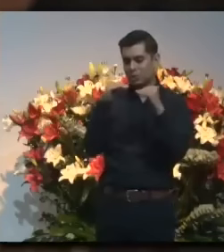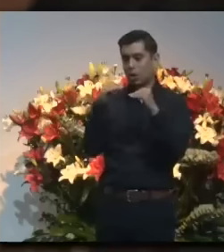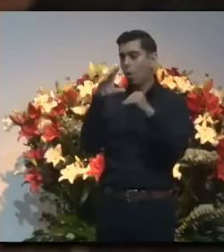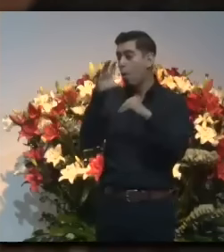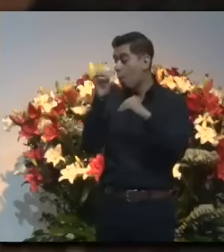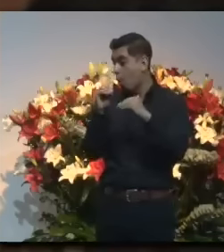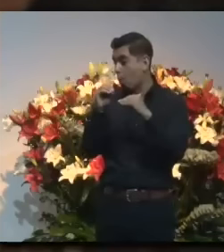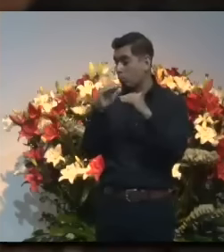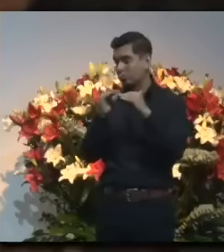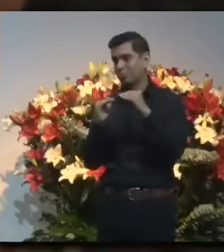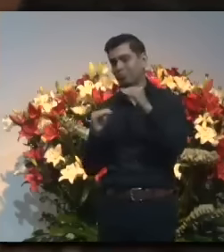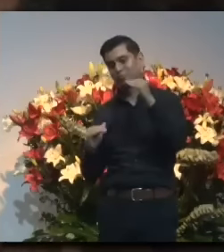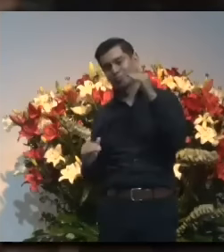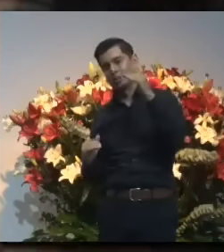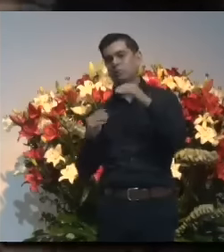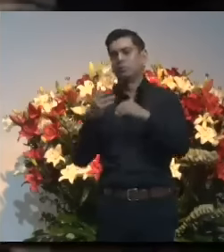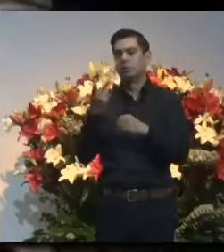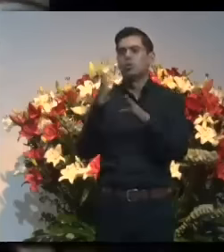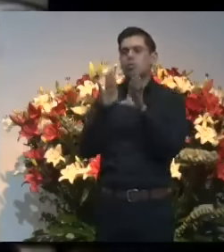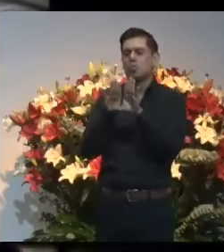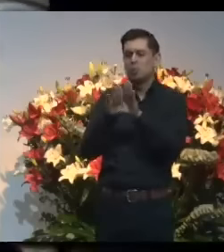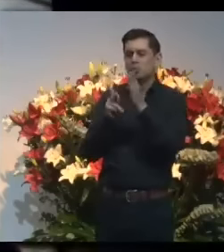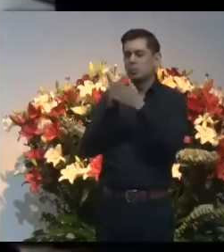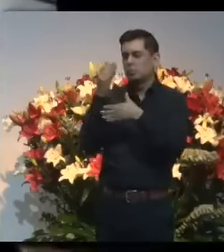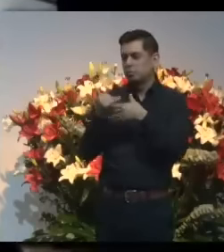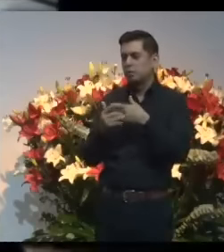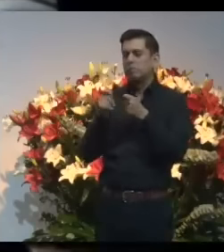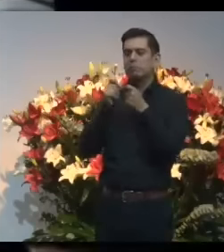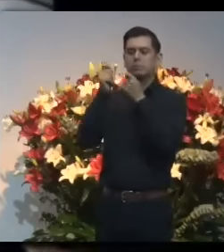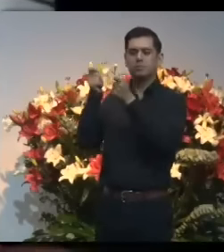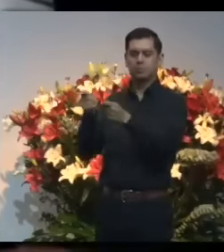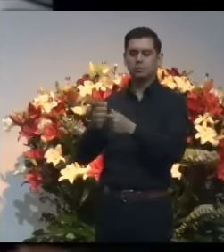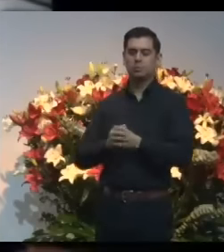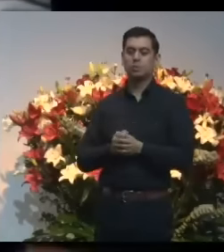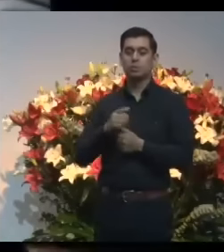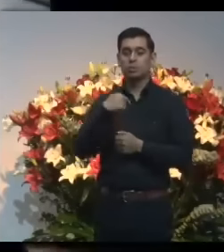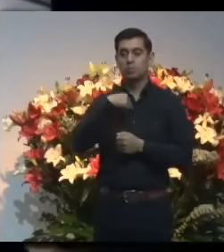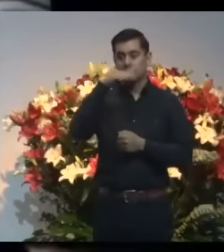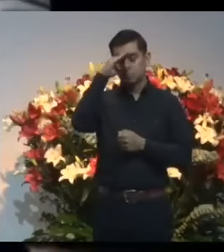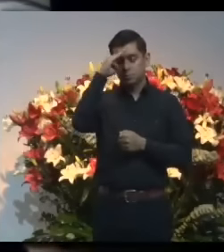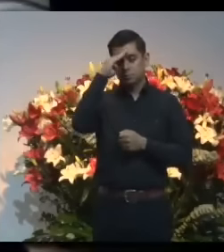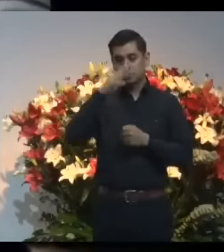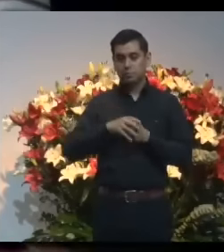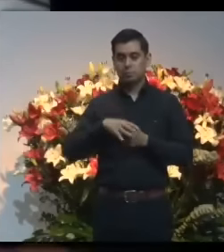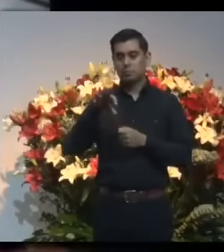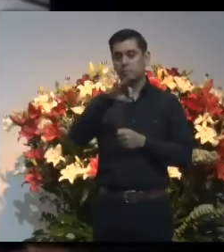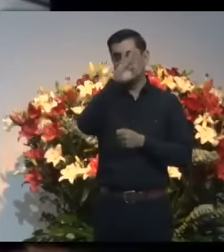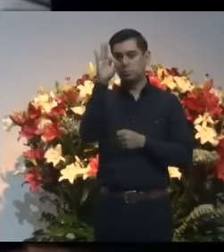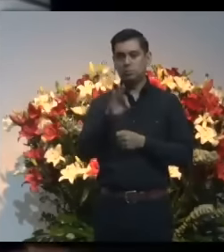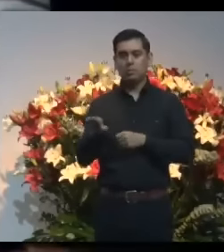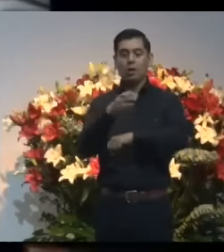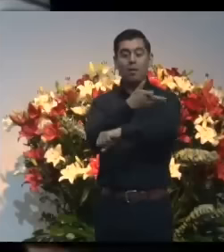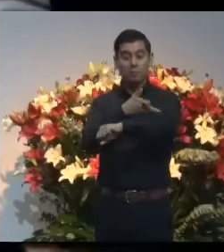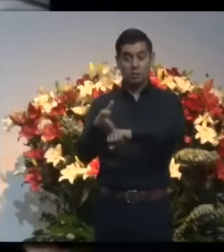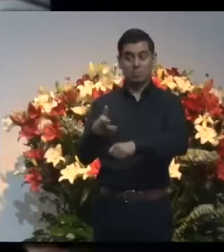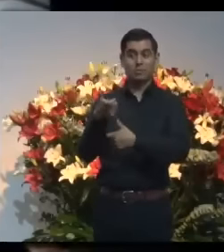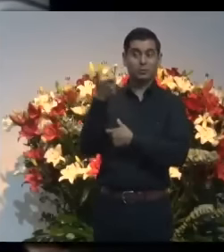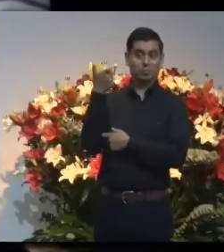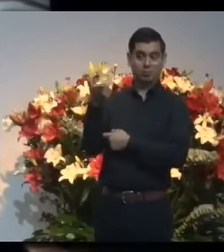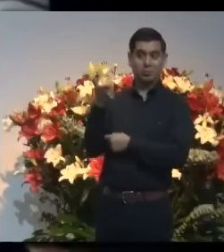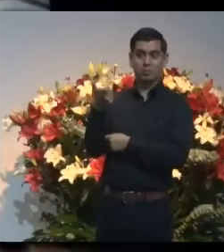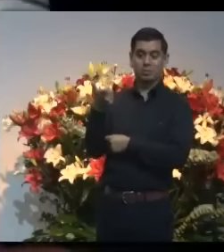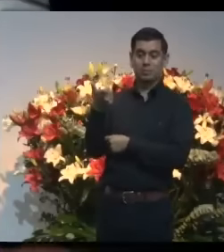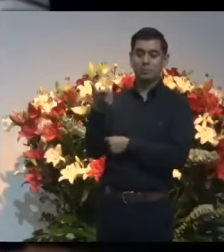acrecenta? Pues a mí me parece que el porcentaje de familias ricas que mandan a sus hijos a